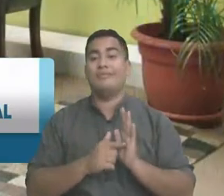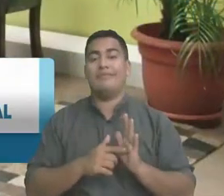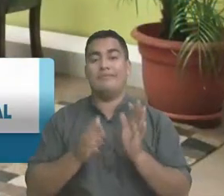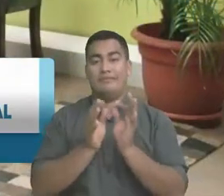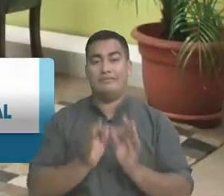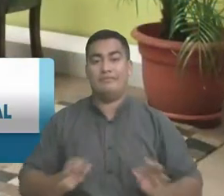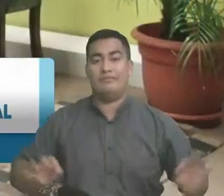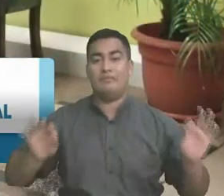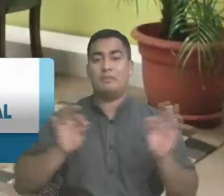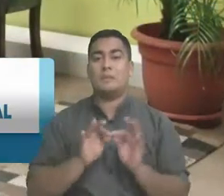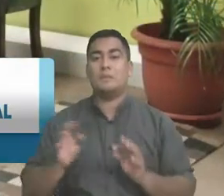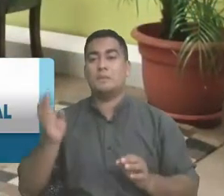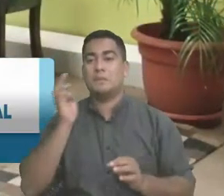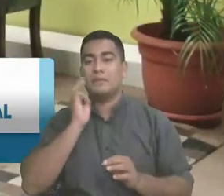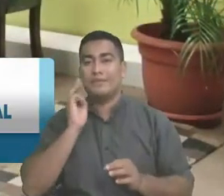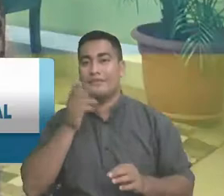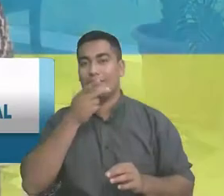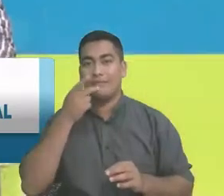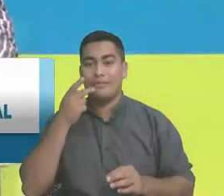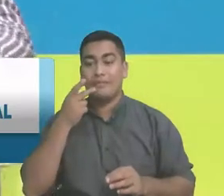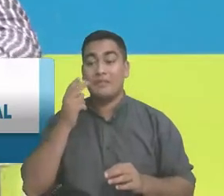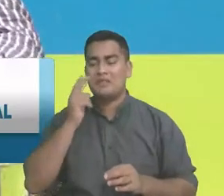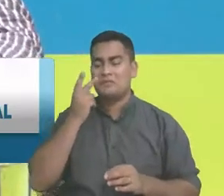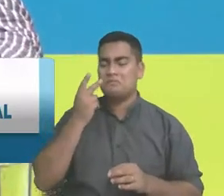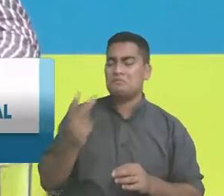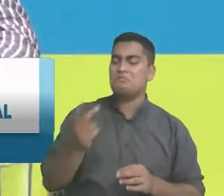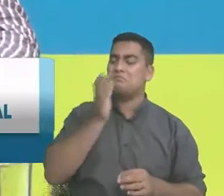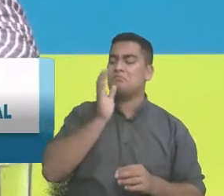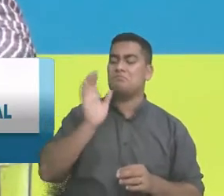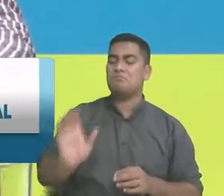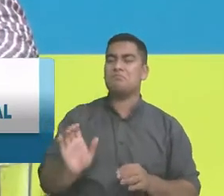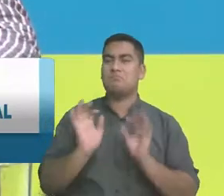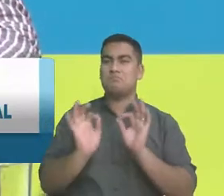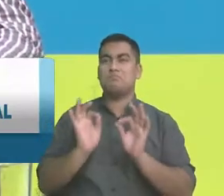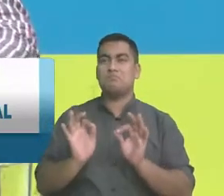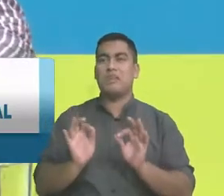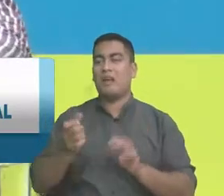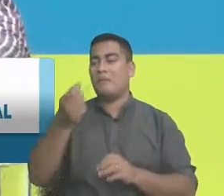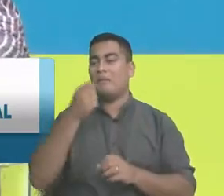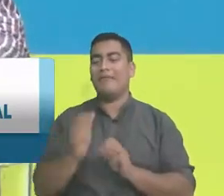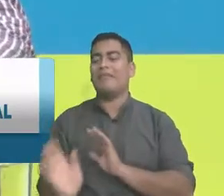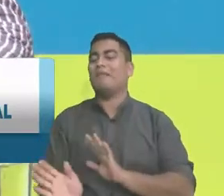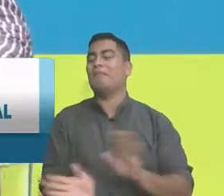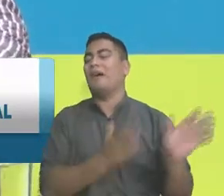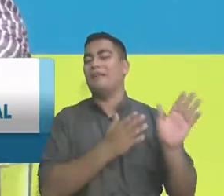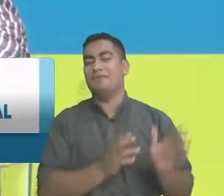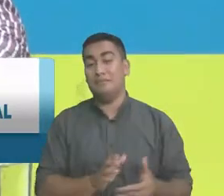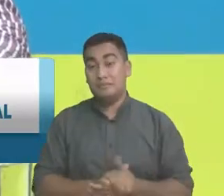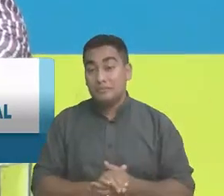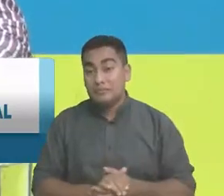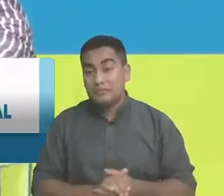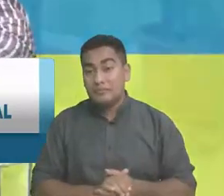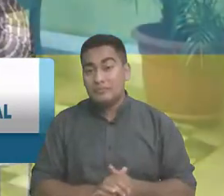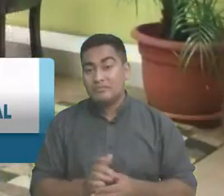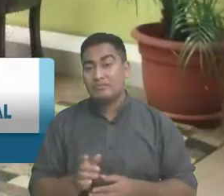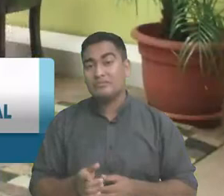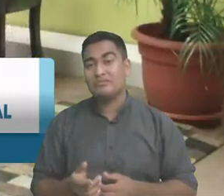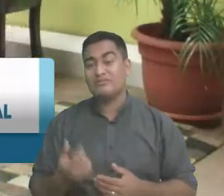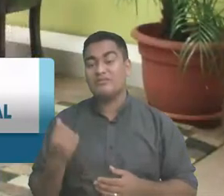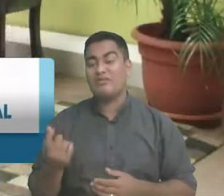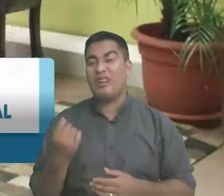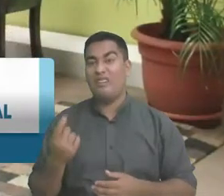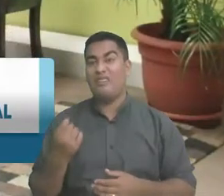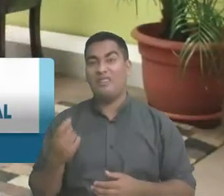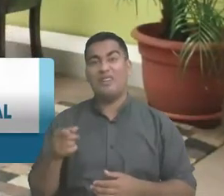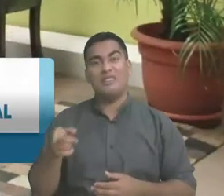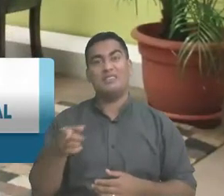Por ejemplo, algunos padres de familia apenas miran que ya el niño está bien. Suspende le todo. Le mandan a la chingada los medicamentos.